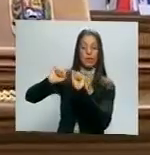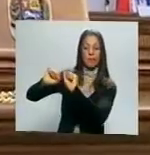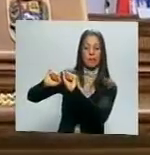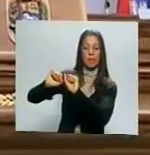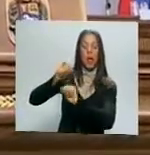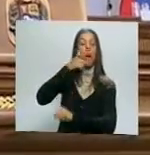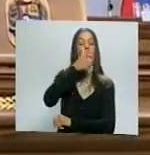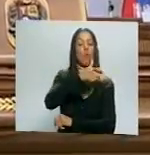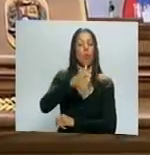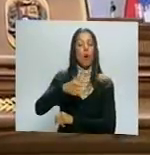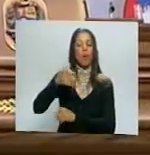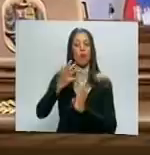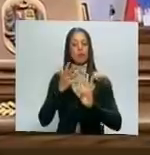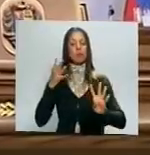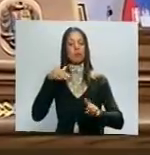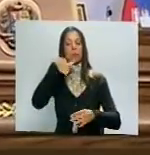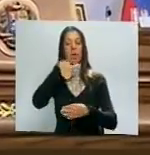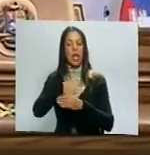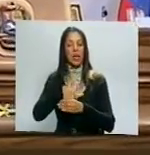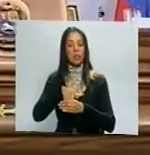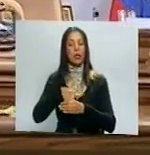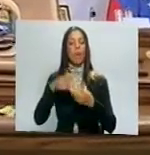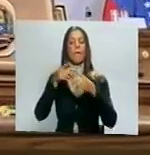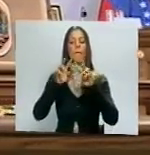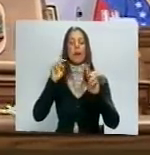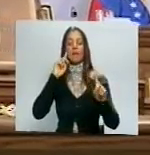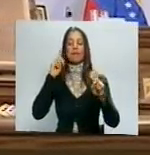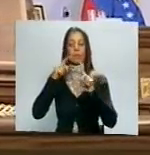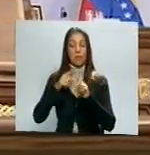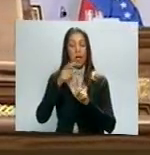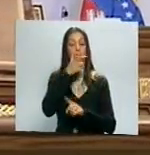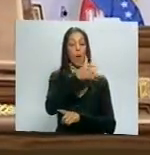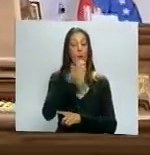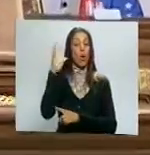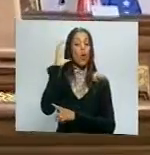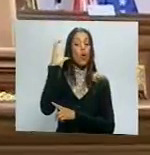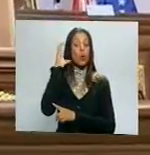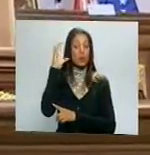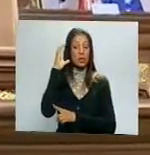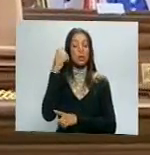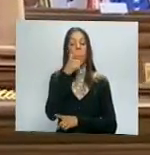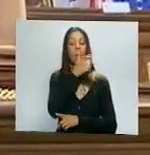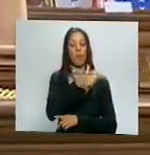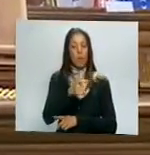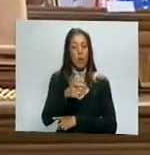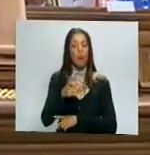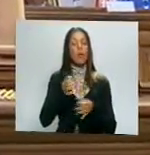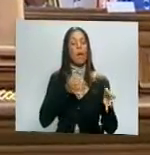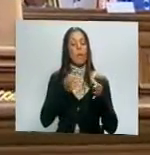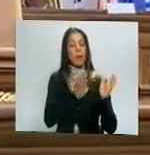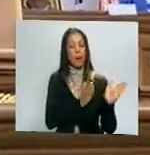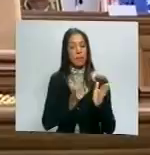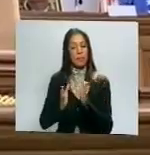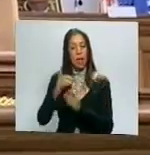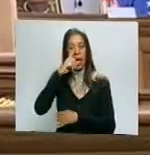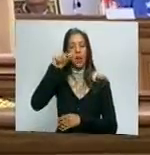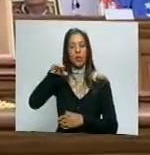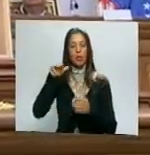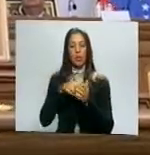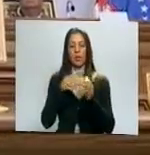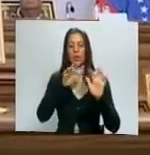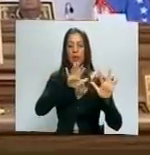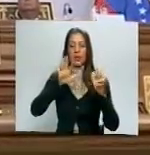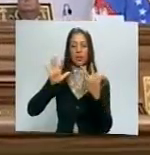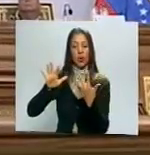es, compatriota. Este es un pueblo consciente y por eso este pueblo está preparadísimo para este 2018, ganar